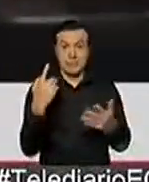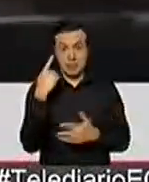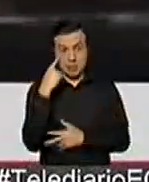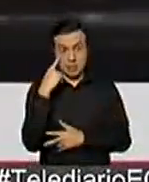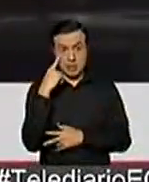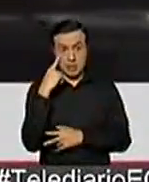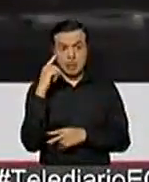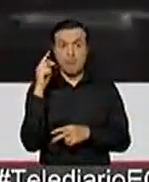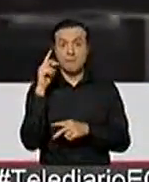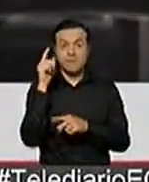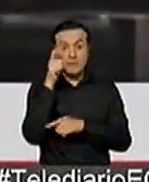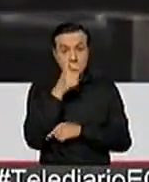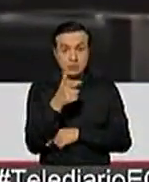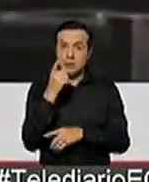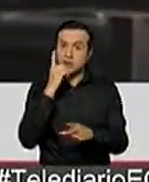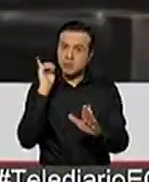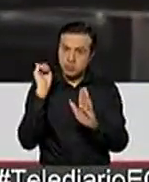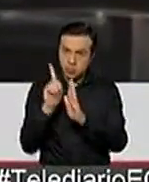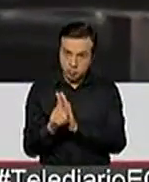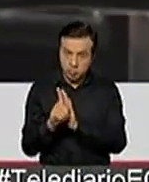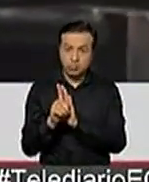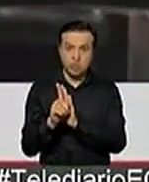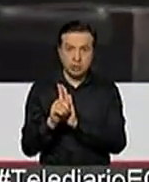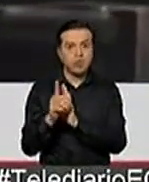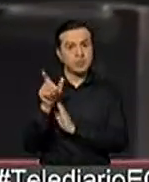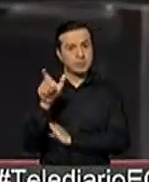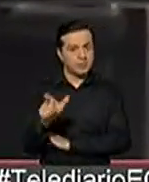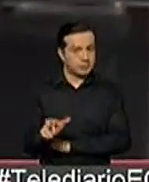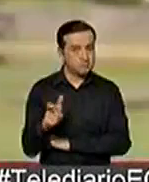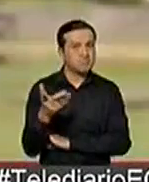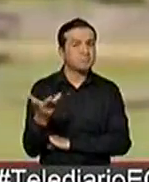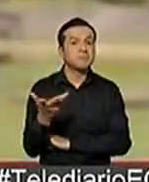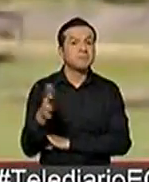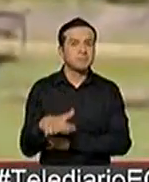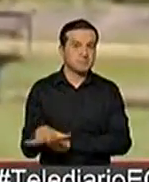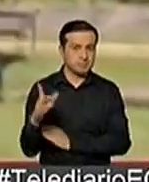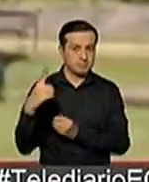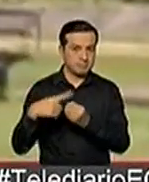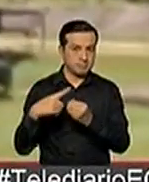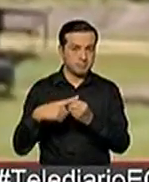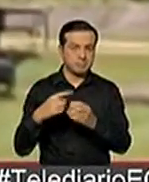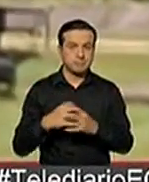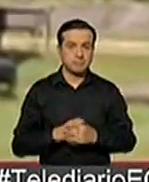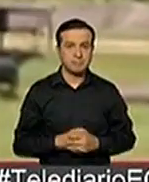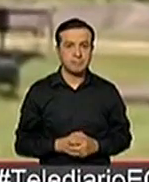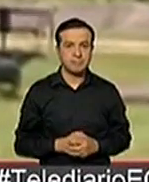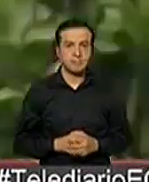de Delincuencia Organizada Transnacional e Internacional, localizada en Quito.